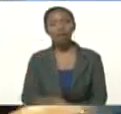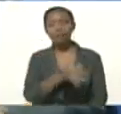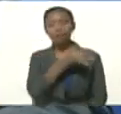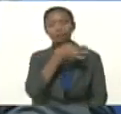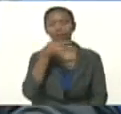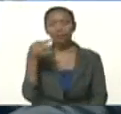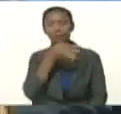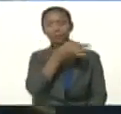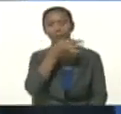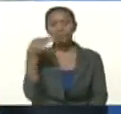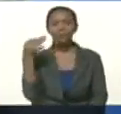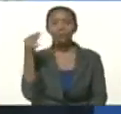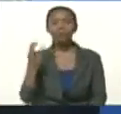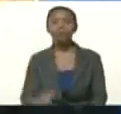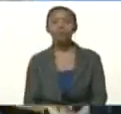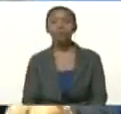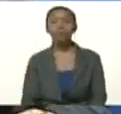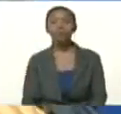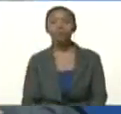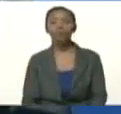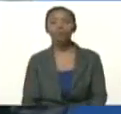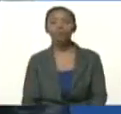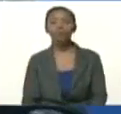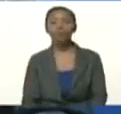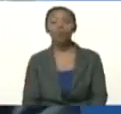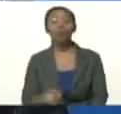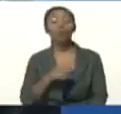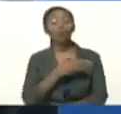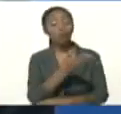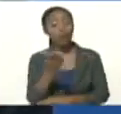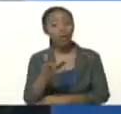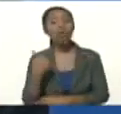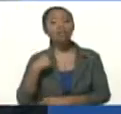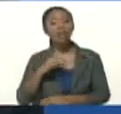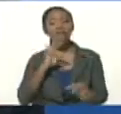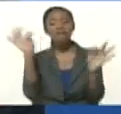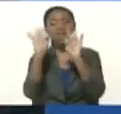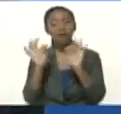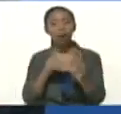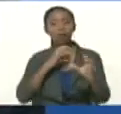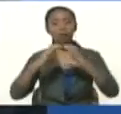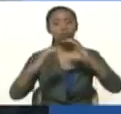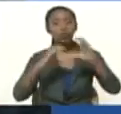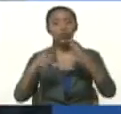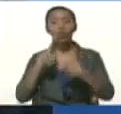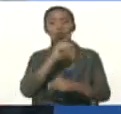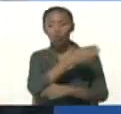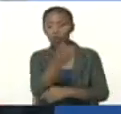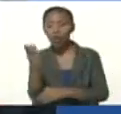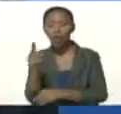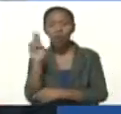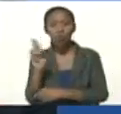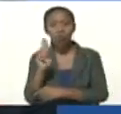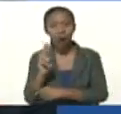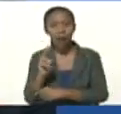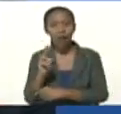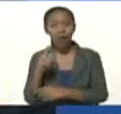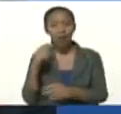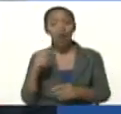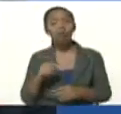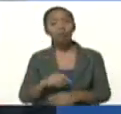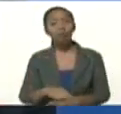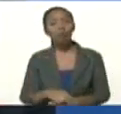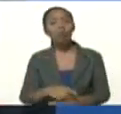Excelente, excelente. Bueno, ustedes tienen su forma de comunicarse con todos sus clientes, ¿verdad? Es una